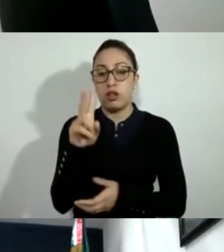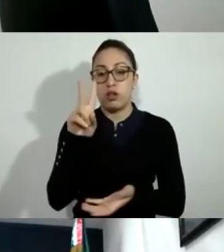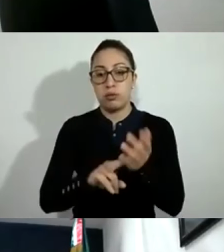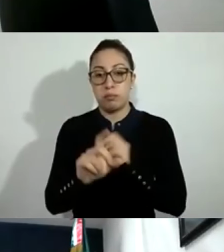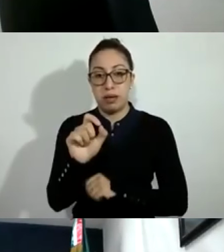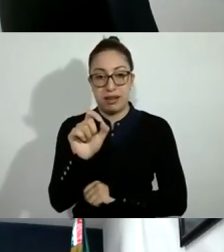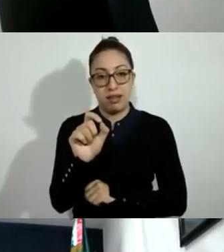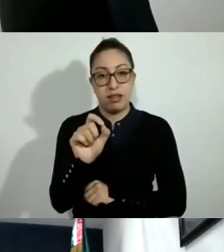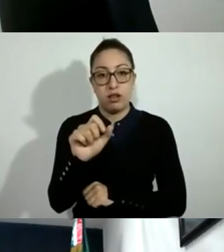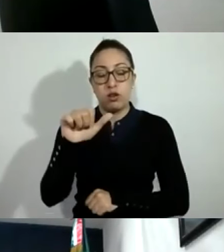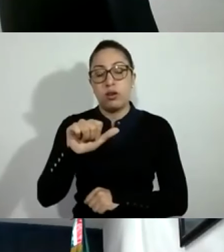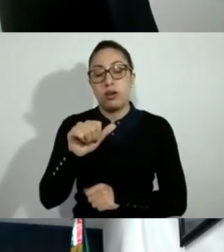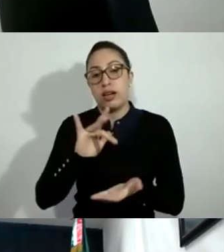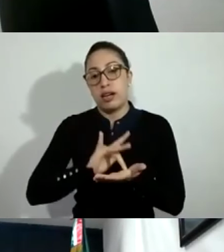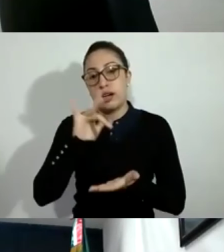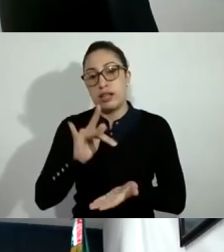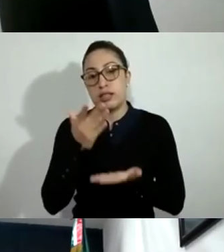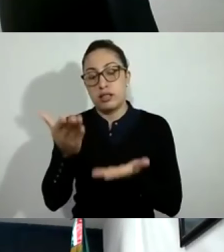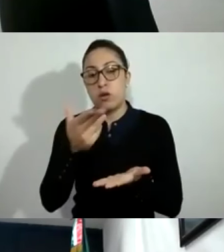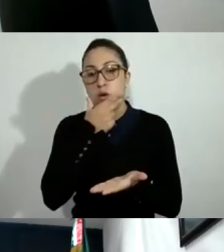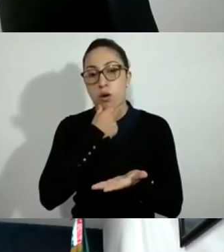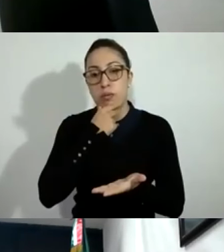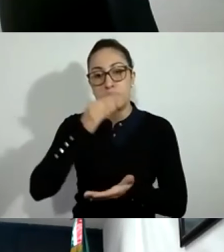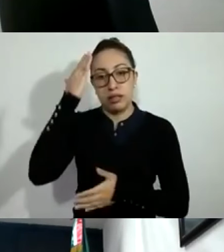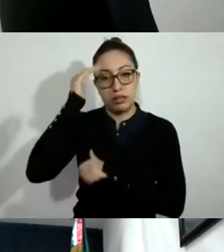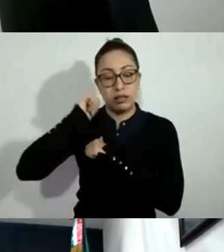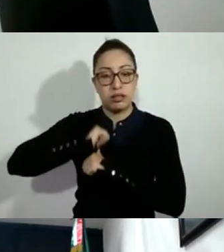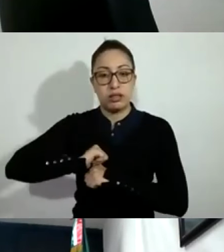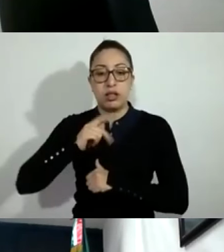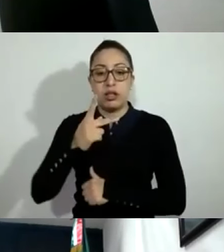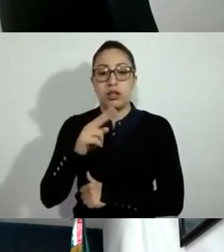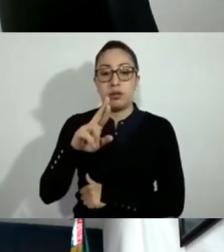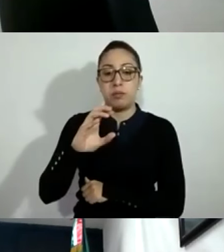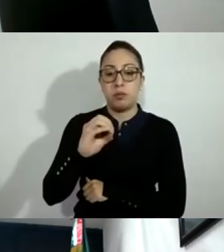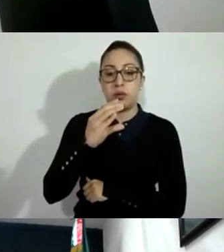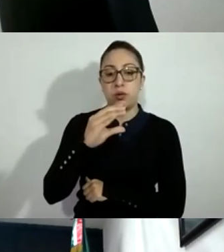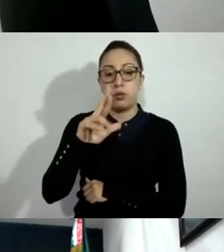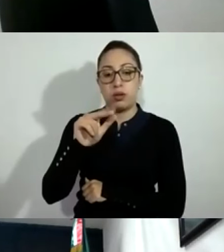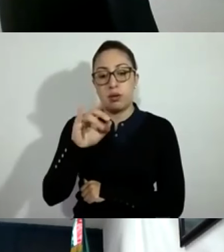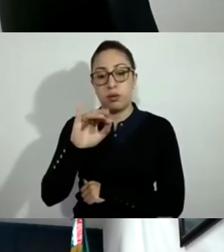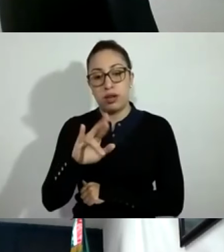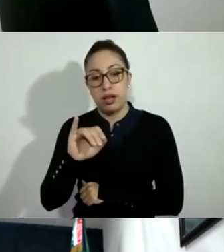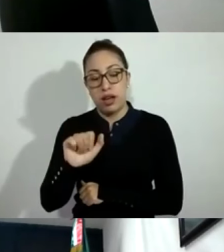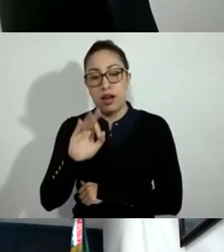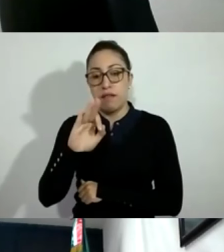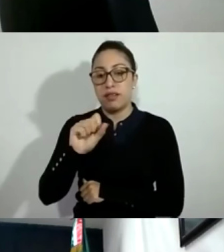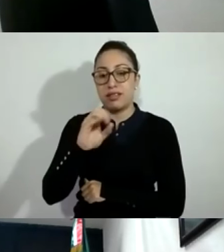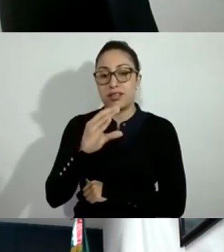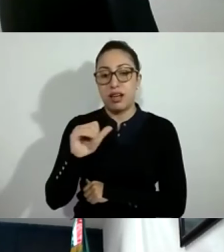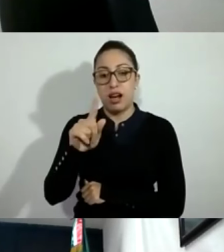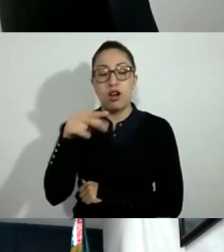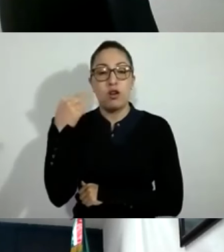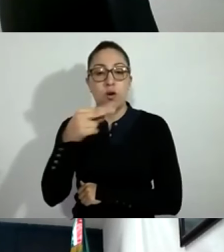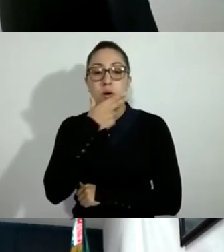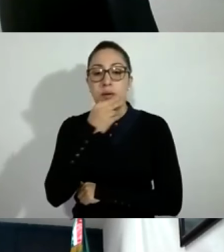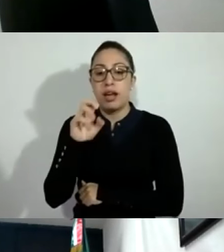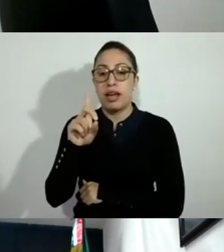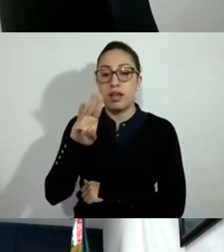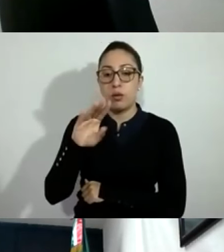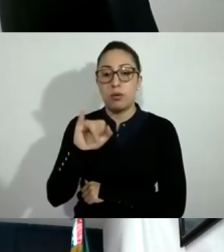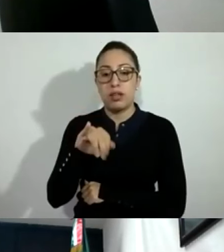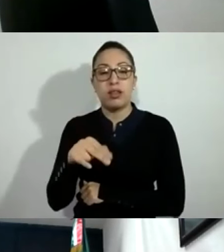2020, agradeciendo al titular de la Procuraduría Fiscal, Edwin Meraz Ángeles, de la Secretaría